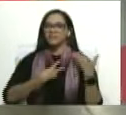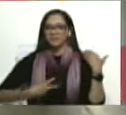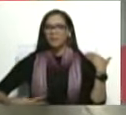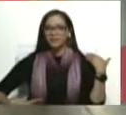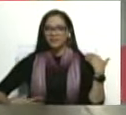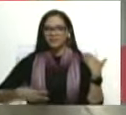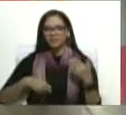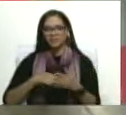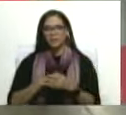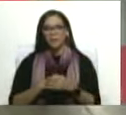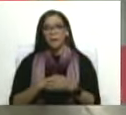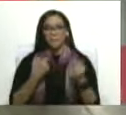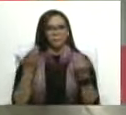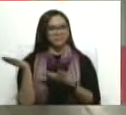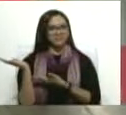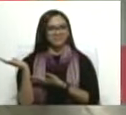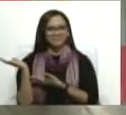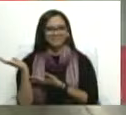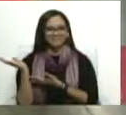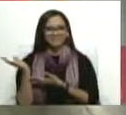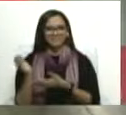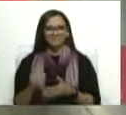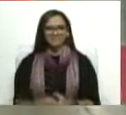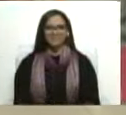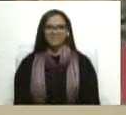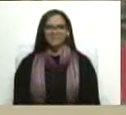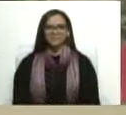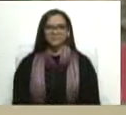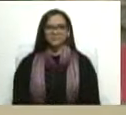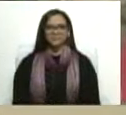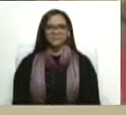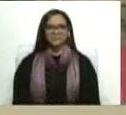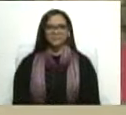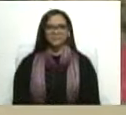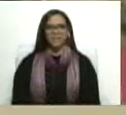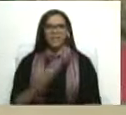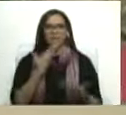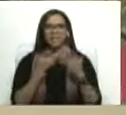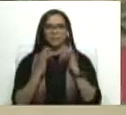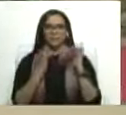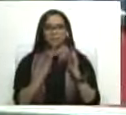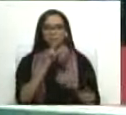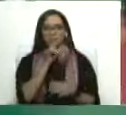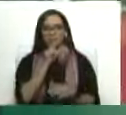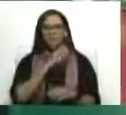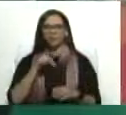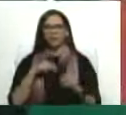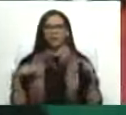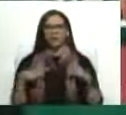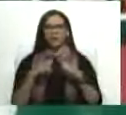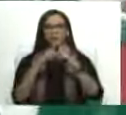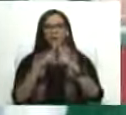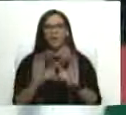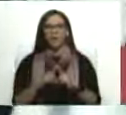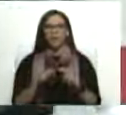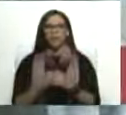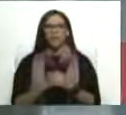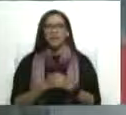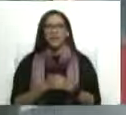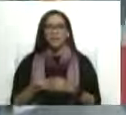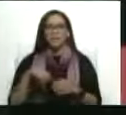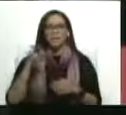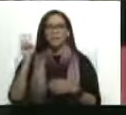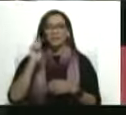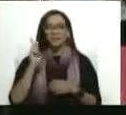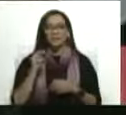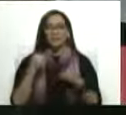vicepresidenta. Bueno, vamos inmediato. Adelante. Así es, gracias por el contenido informativo. Nosotros en este momento nos encontramos en Cartón, Venezuela, donde en